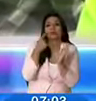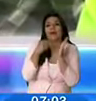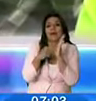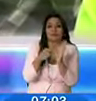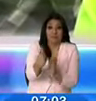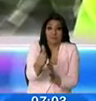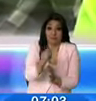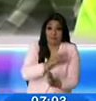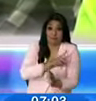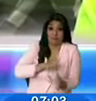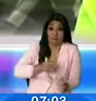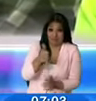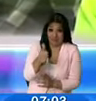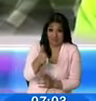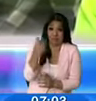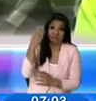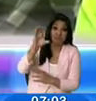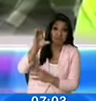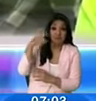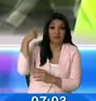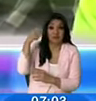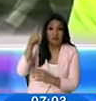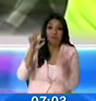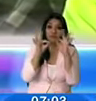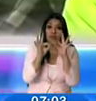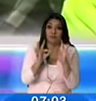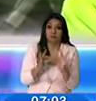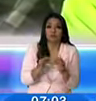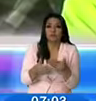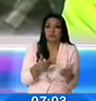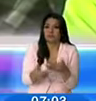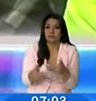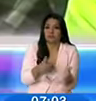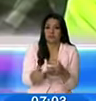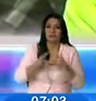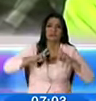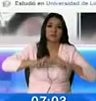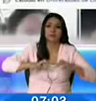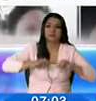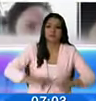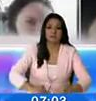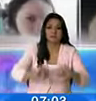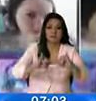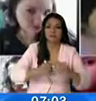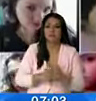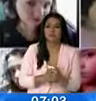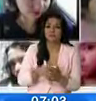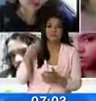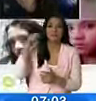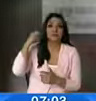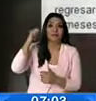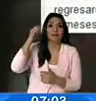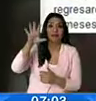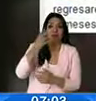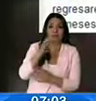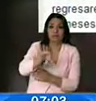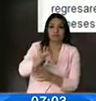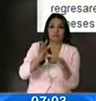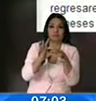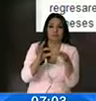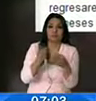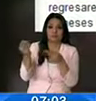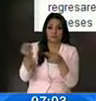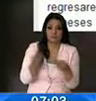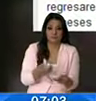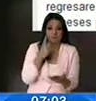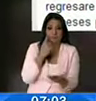generada por la misma señora Ponce a través de una publicación en su Facebook, la investigación para nosotros continúa. El video y las publicaciones hechas entrarán a ser